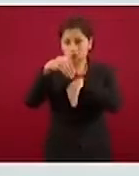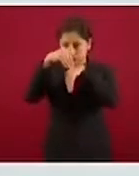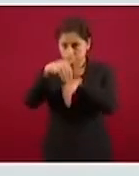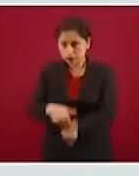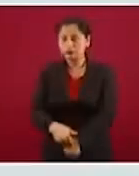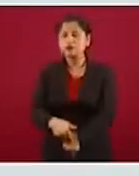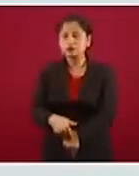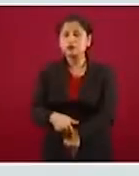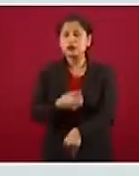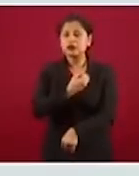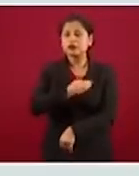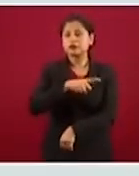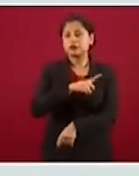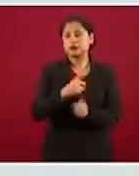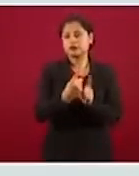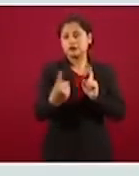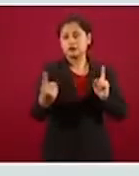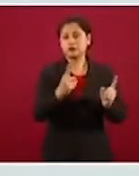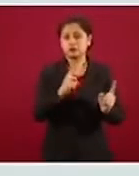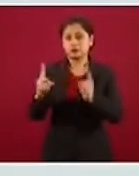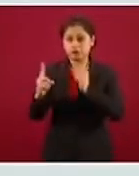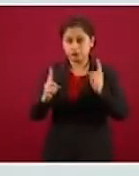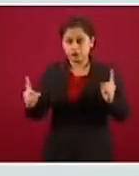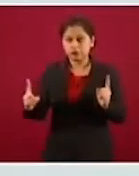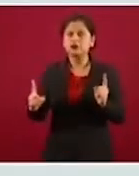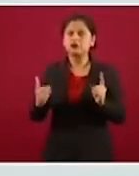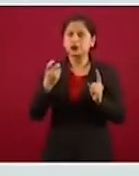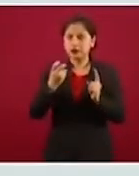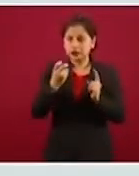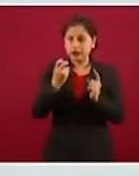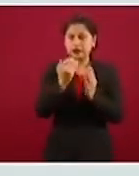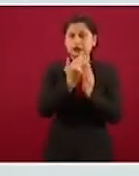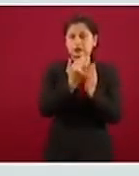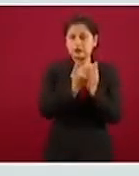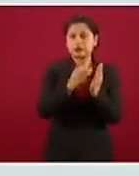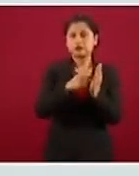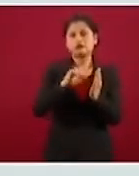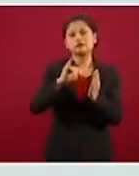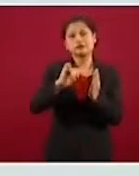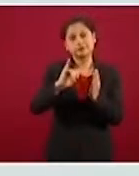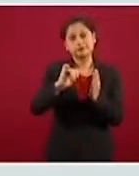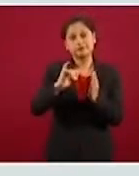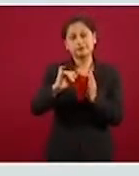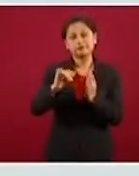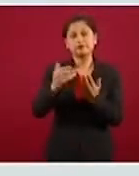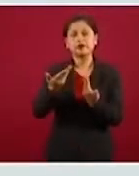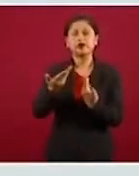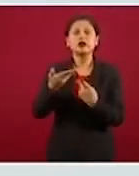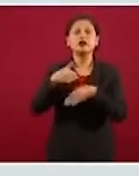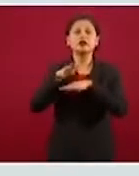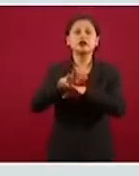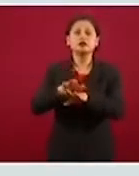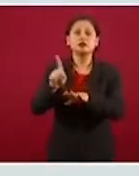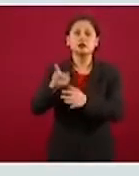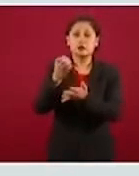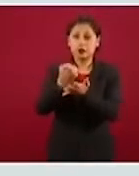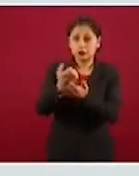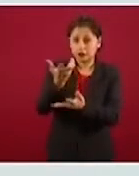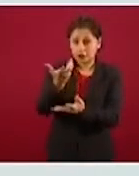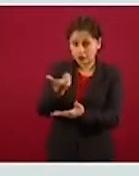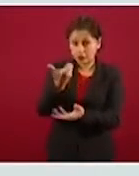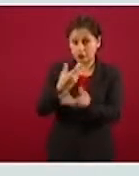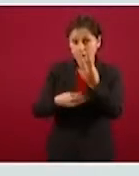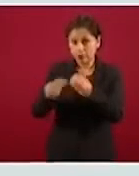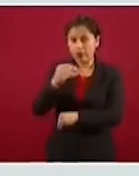y sociales entonces son dos elementos que están en tensión por un lado quisiéramos cerrarlo